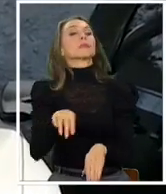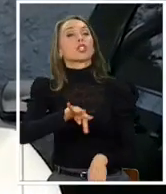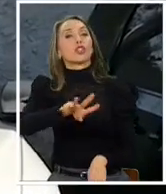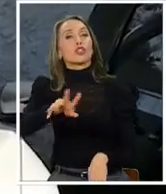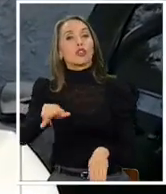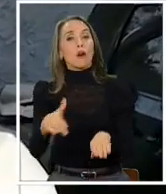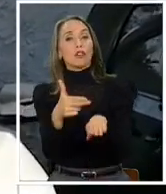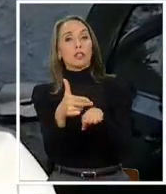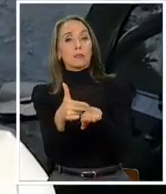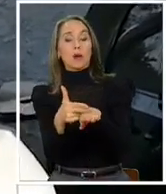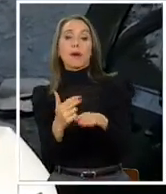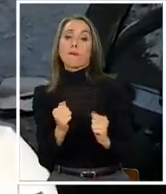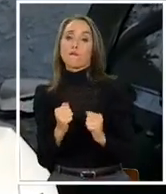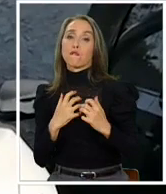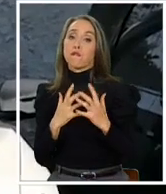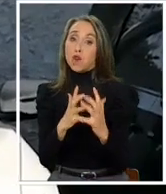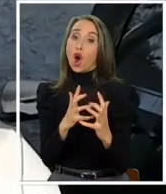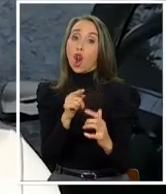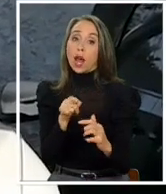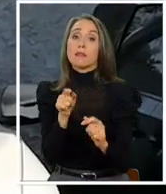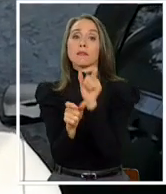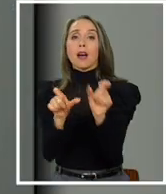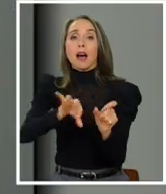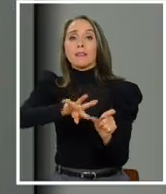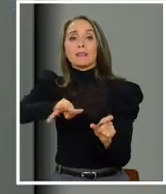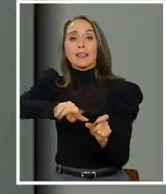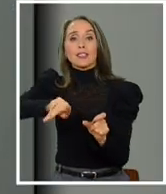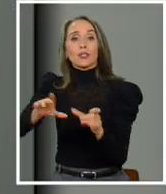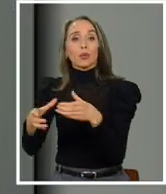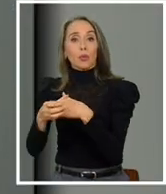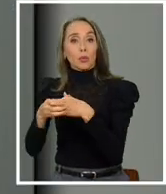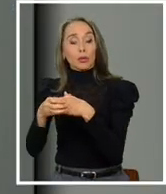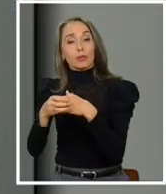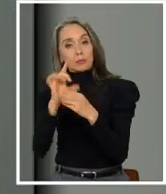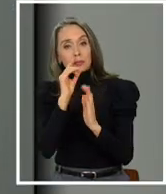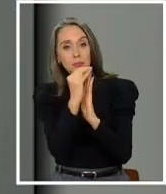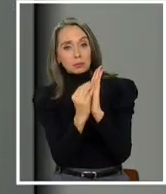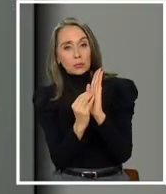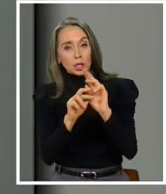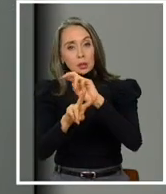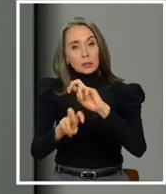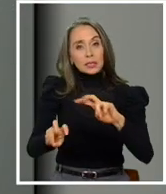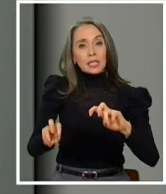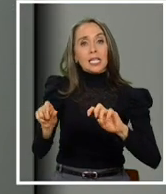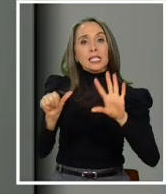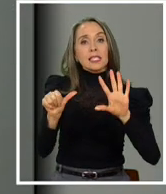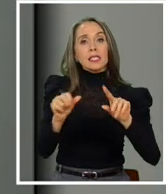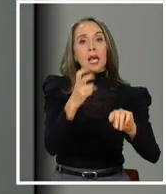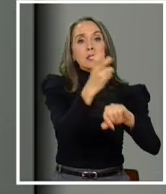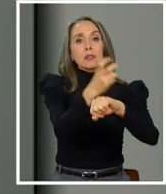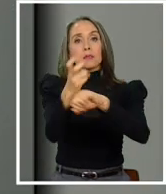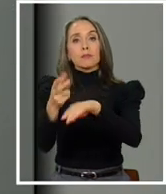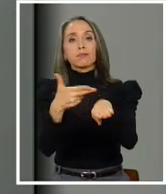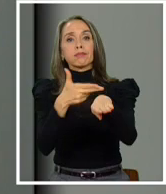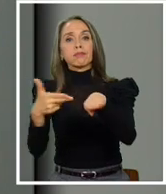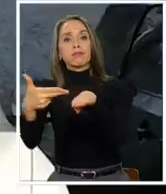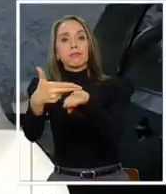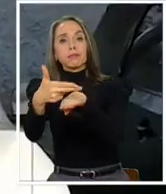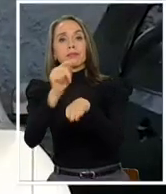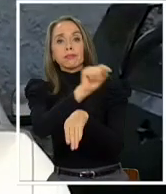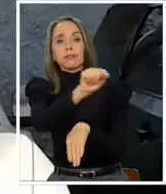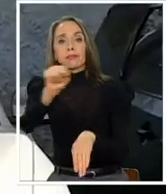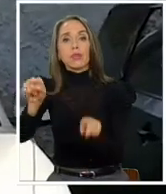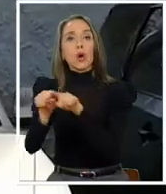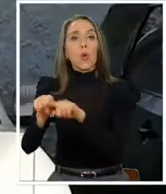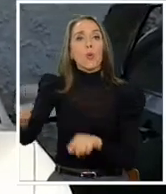con intimidación y violencia que realizaban estos sujetos. Pudimos establecer la participación de ellos en 6 delitos y que tenía un factor común